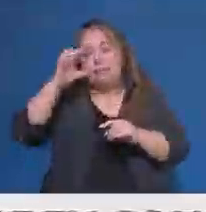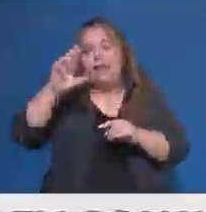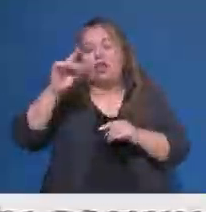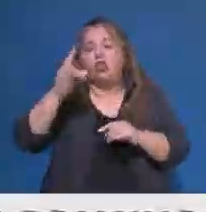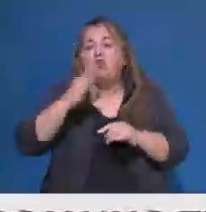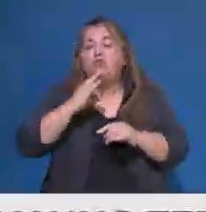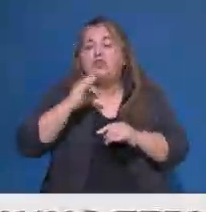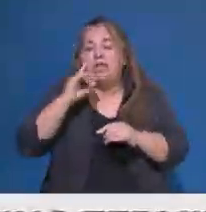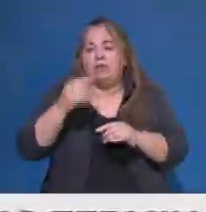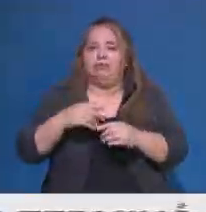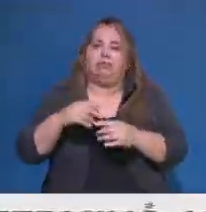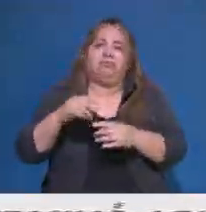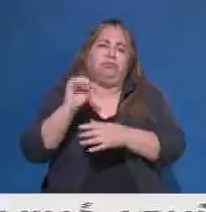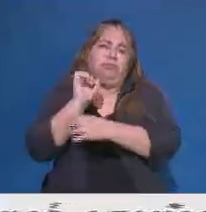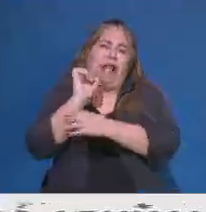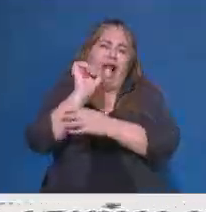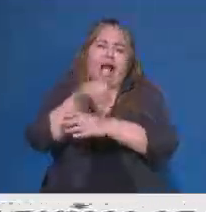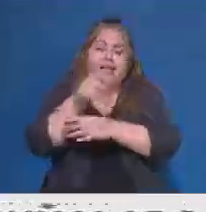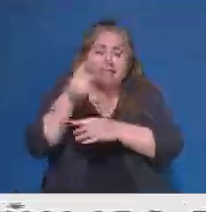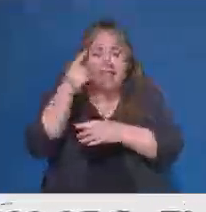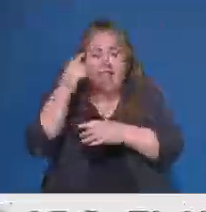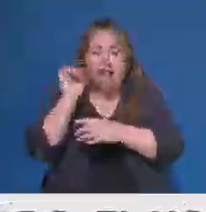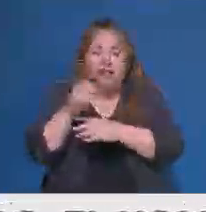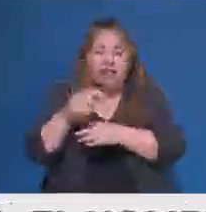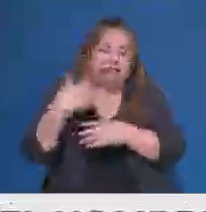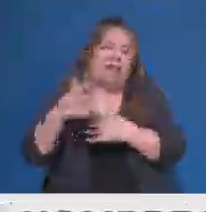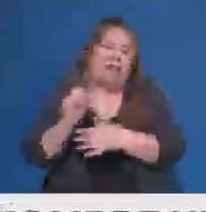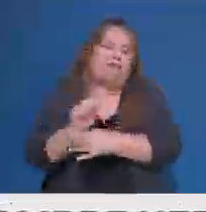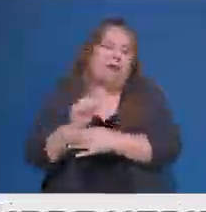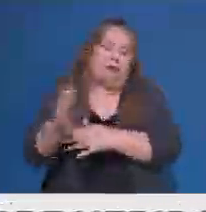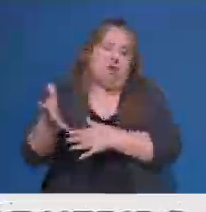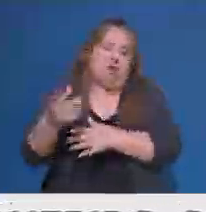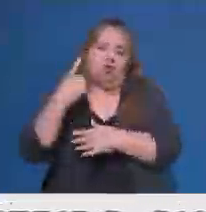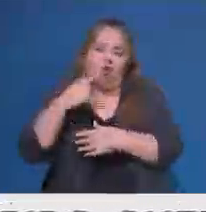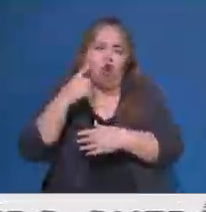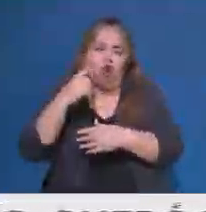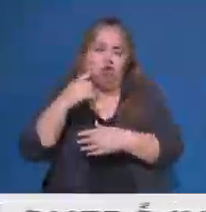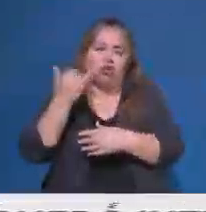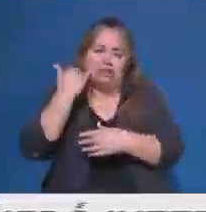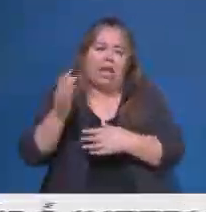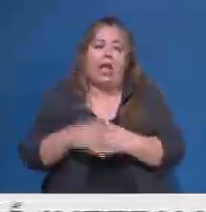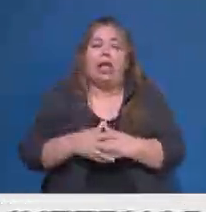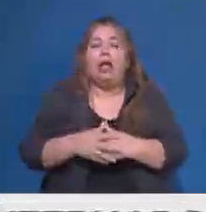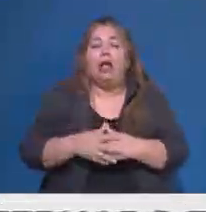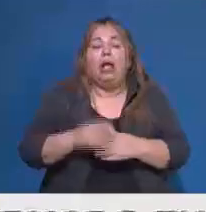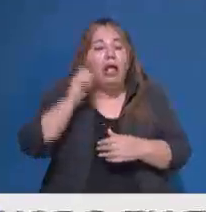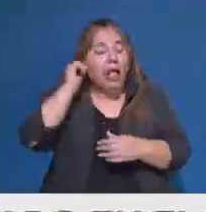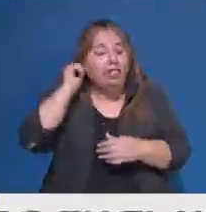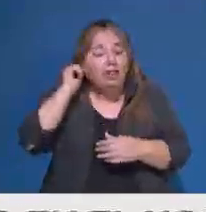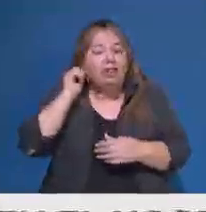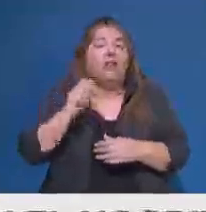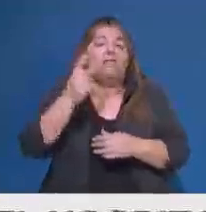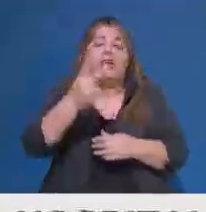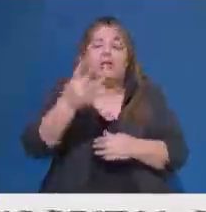acaba de cabecear allí y de convertir. Bueno, ha hecho varios goles ya importantes. Es un juvenil que tiene apenas 25